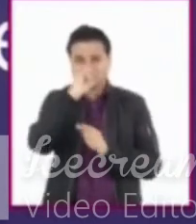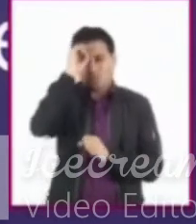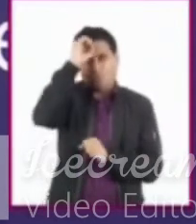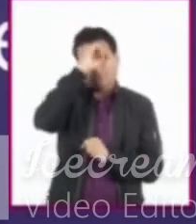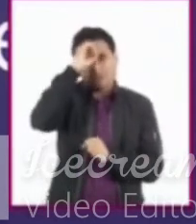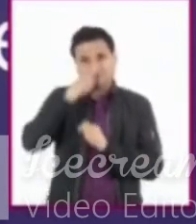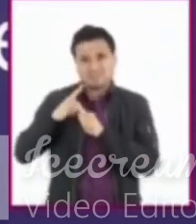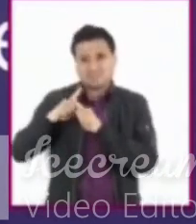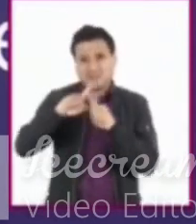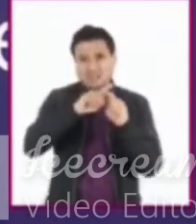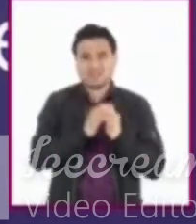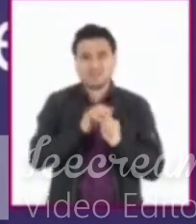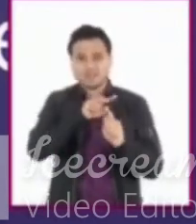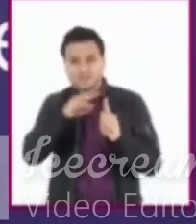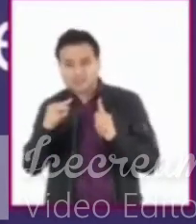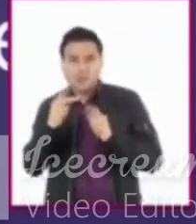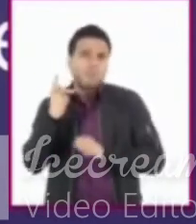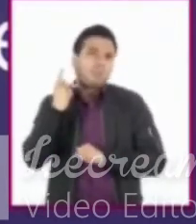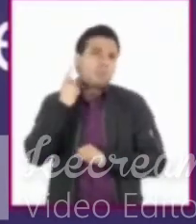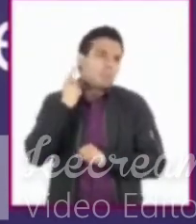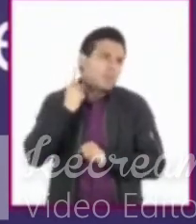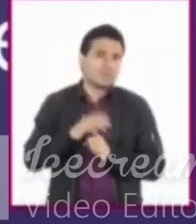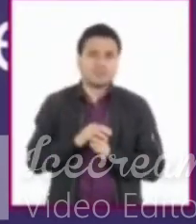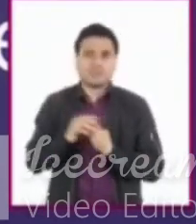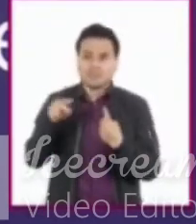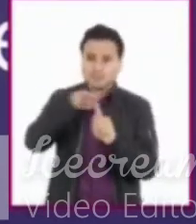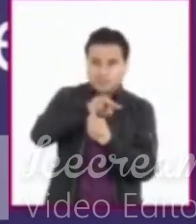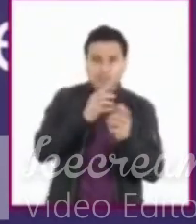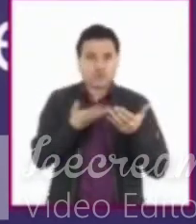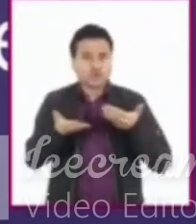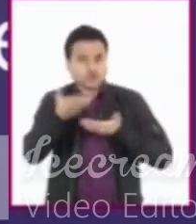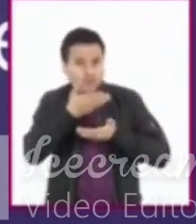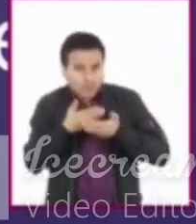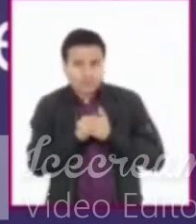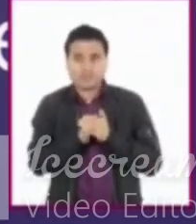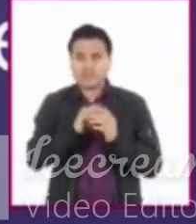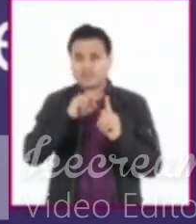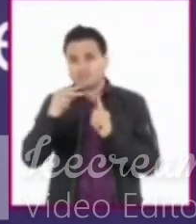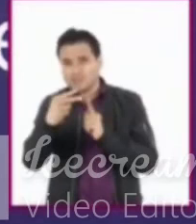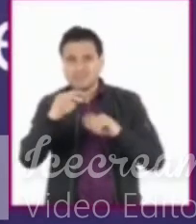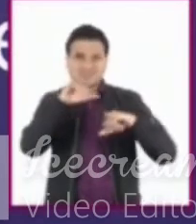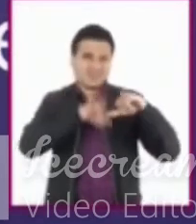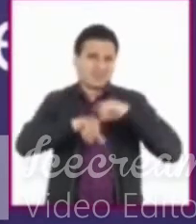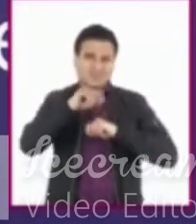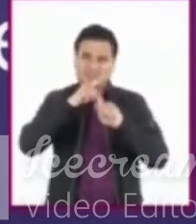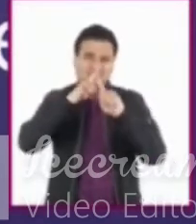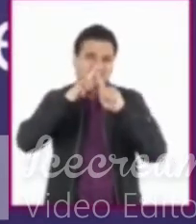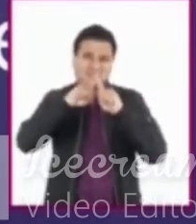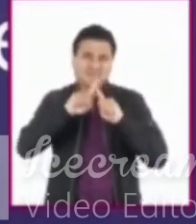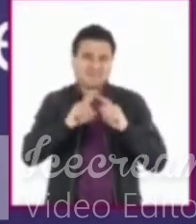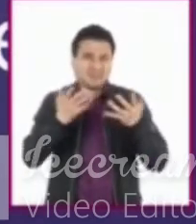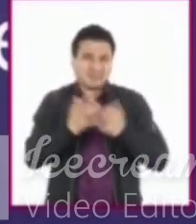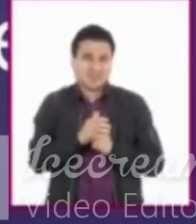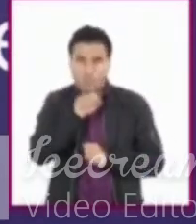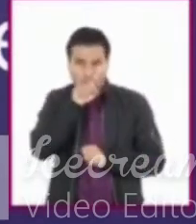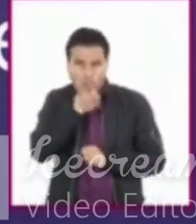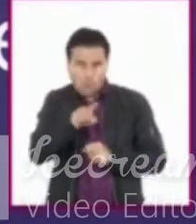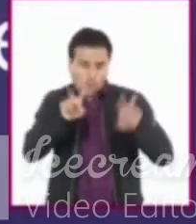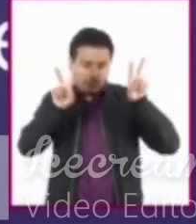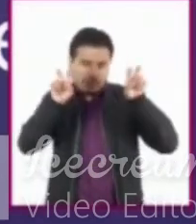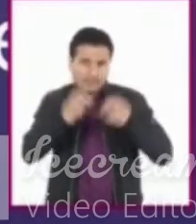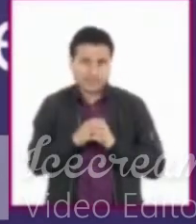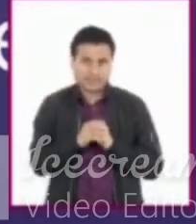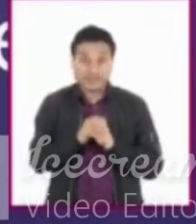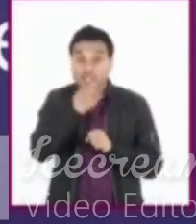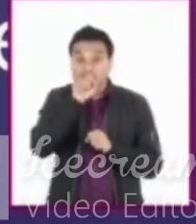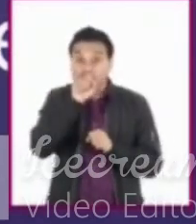como la política, la sociológica, la científica, entre otras. Incluso en una misma